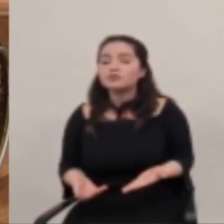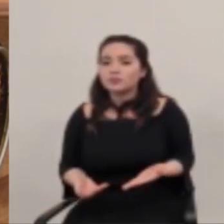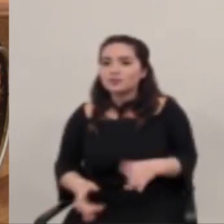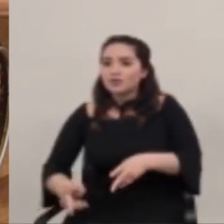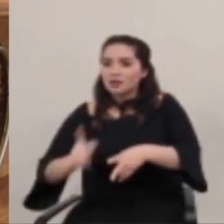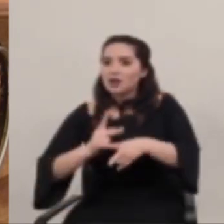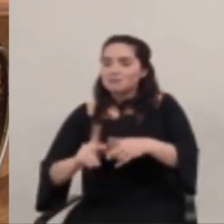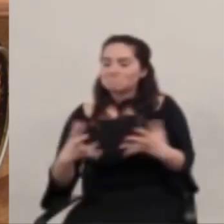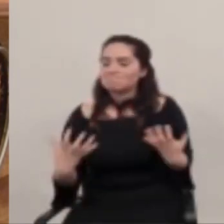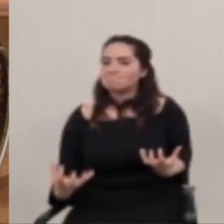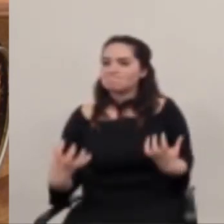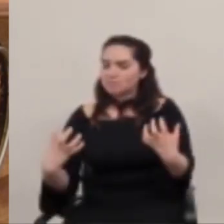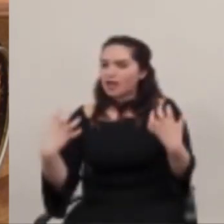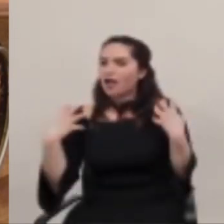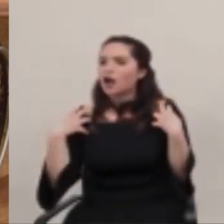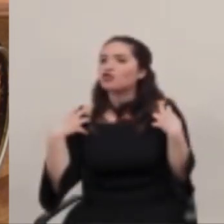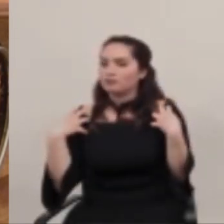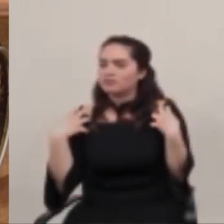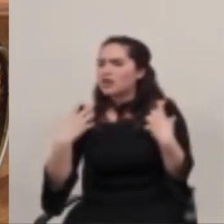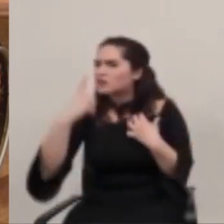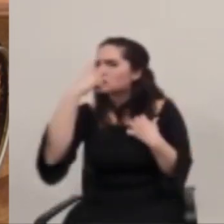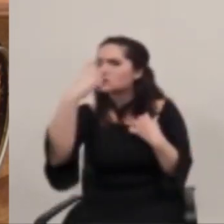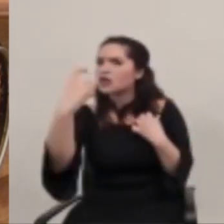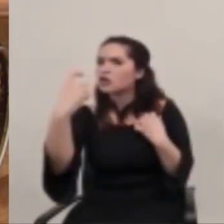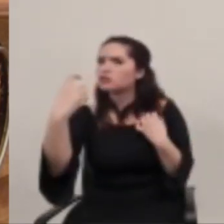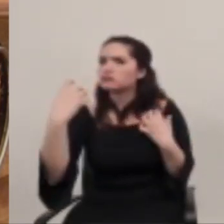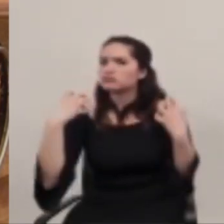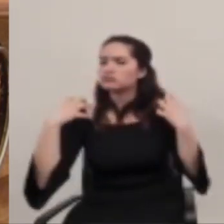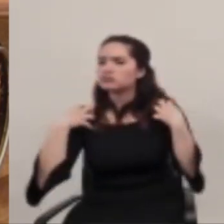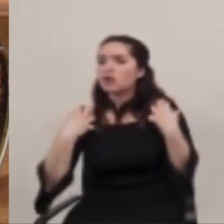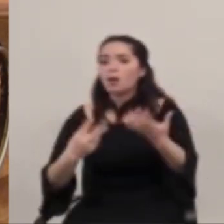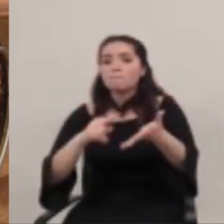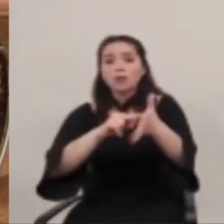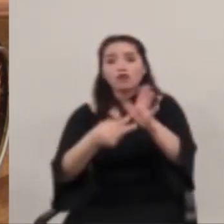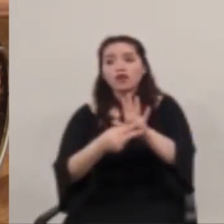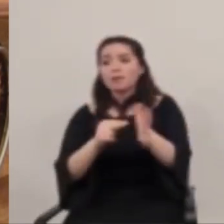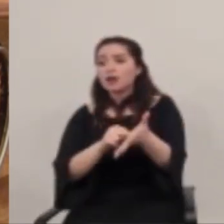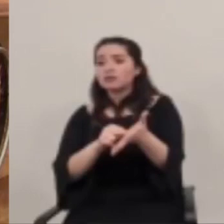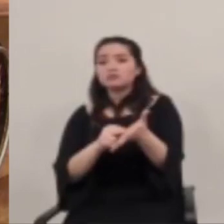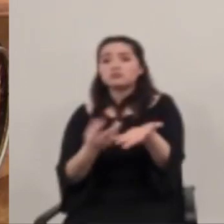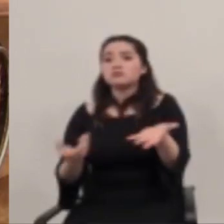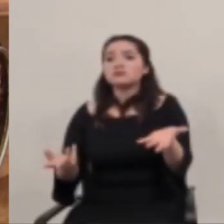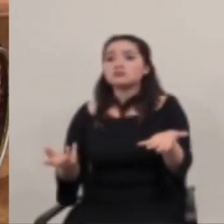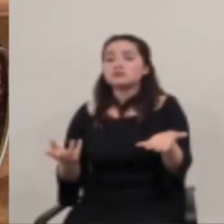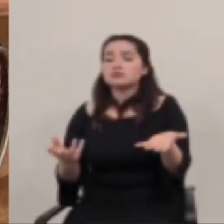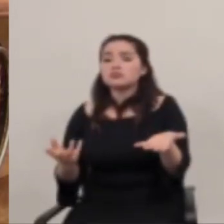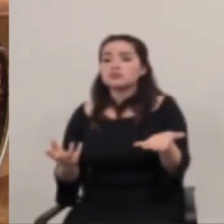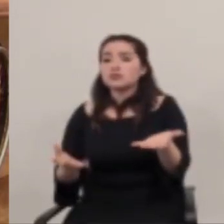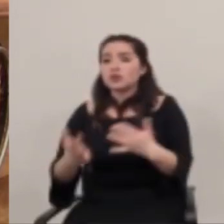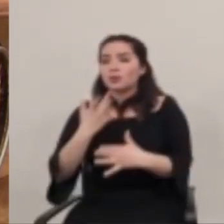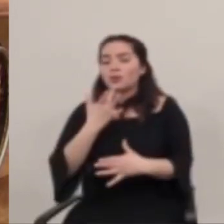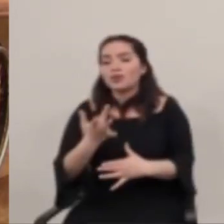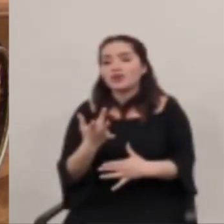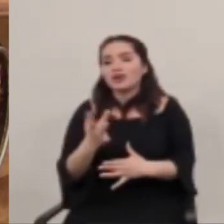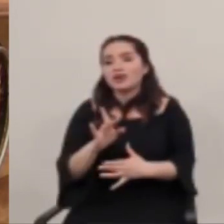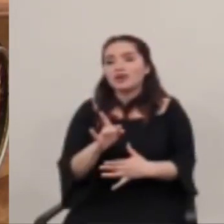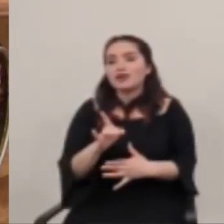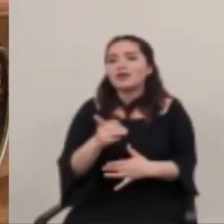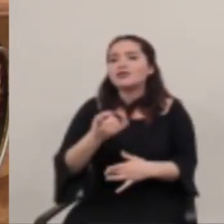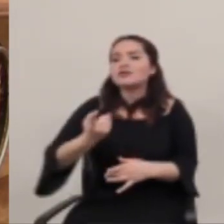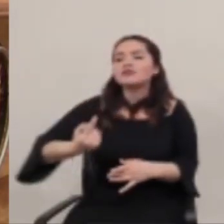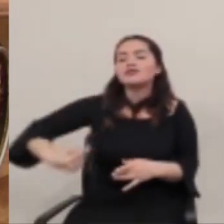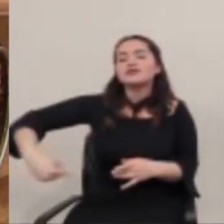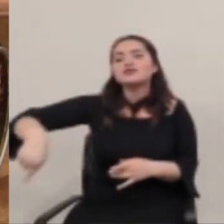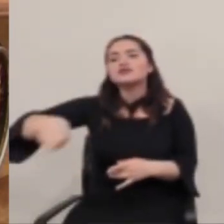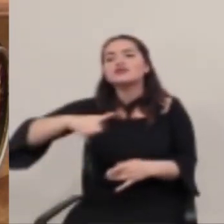hacerse cargo en serio de una problemática que tiene que ver fundamentalmente con lo público, porque lo hacemos además desde el modelo social de la discapacidad,